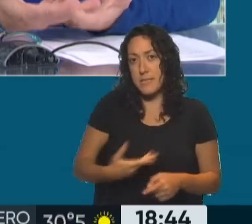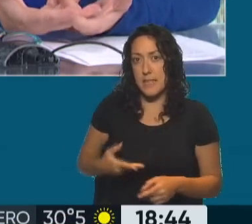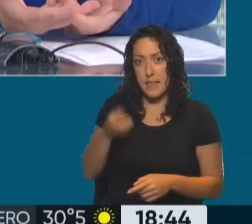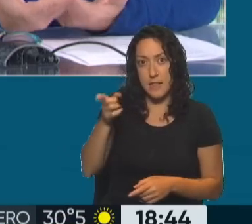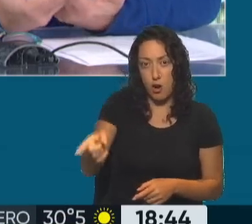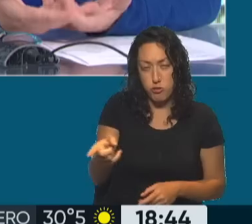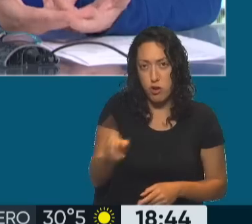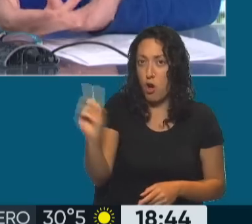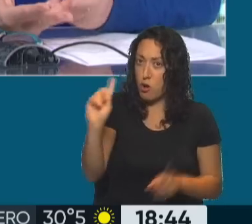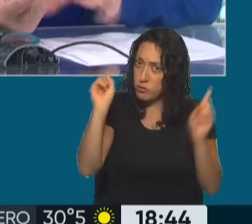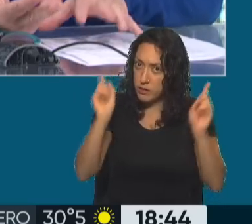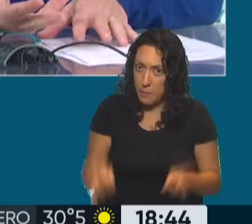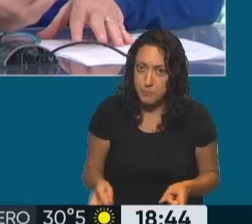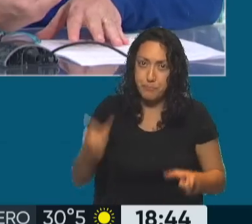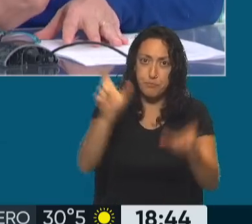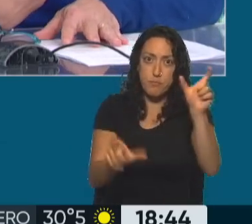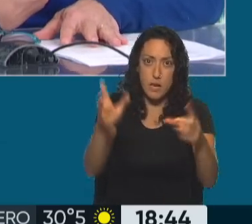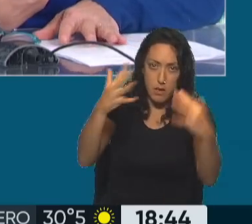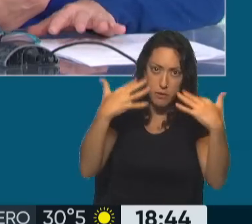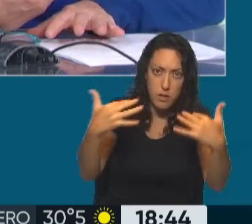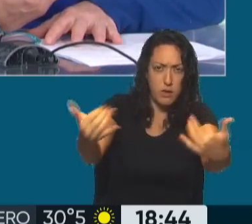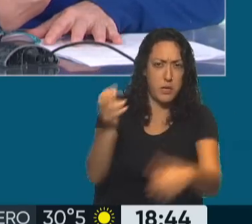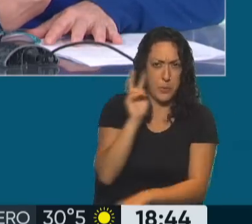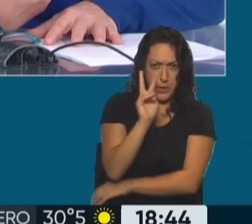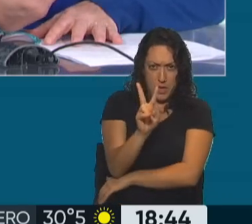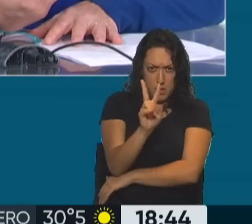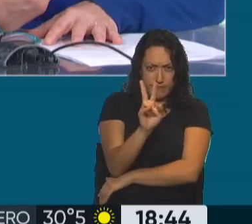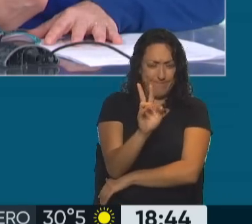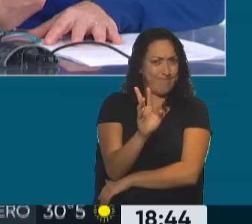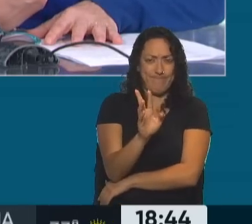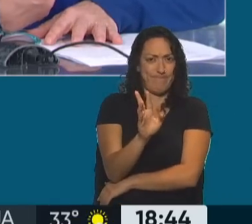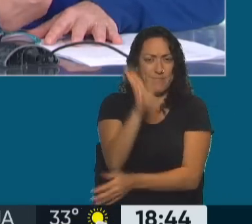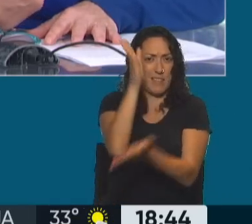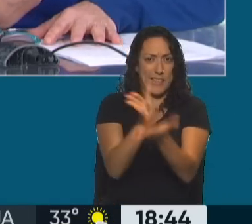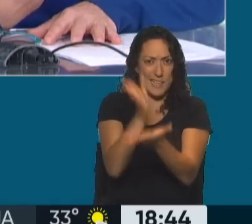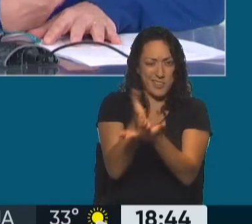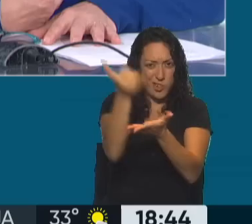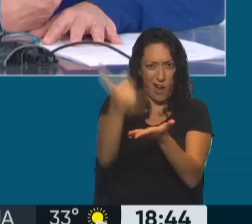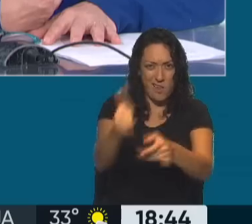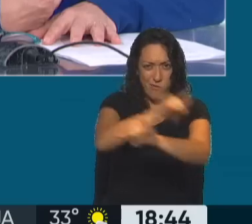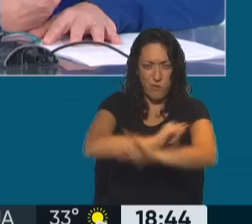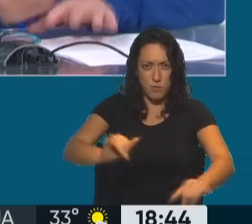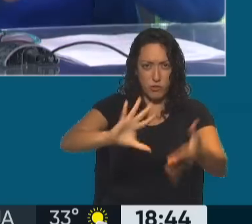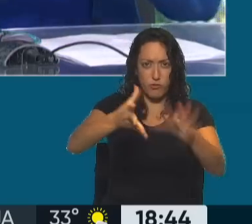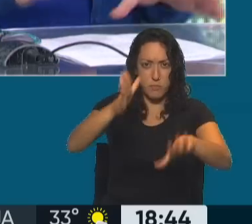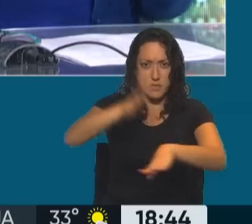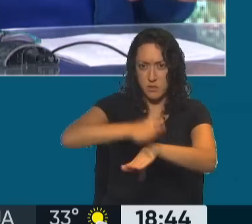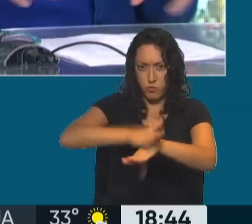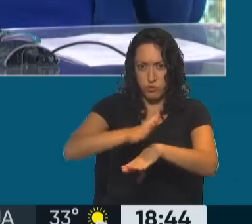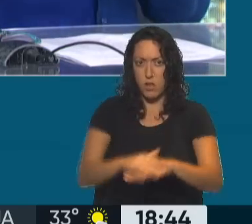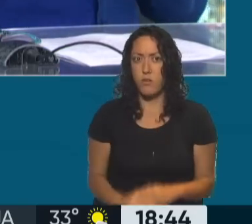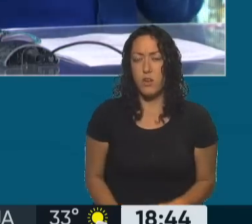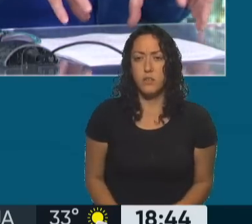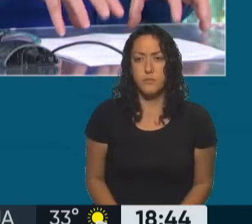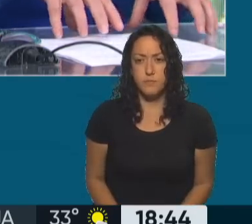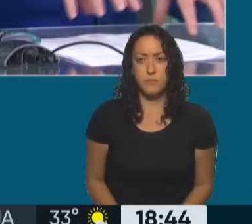los derechos de las audiencias a recibir una comunicación o una información responsable. Vamos por parte.